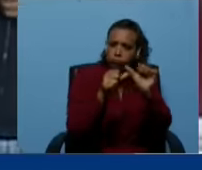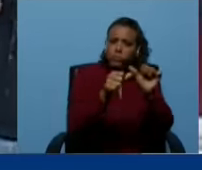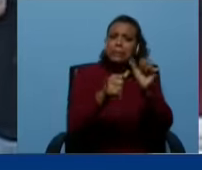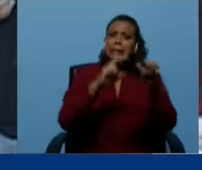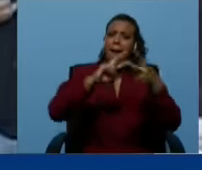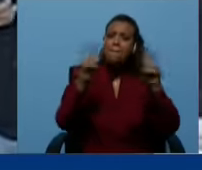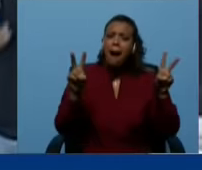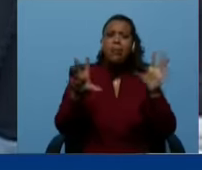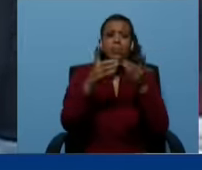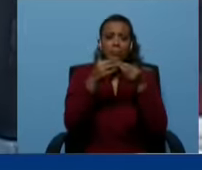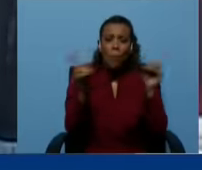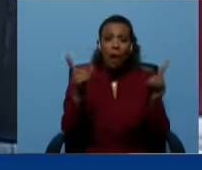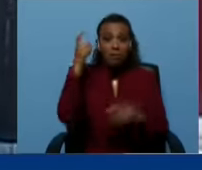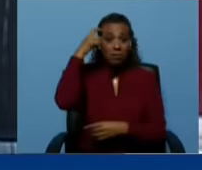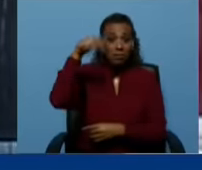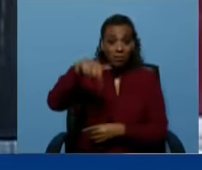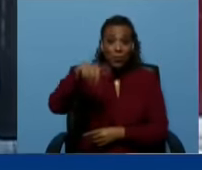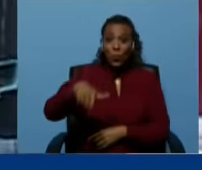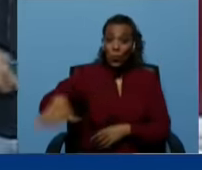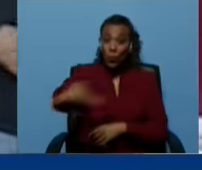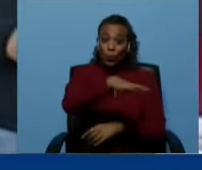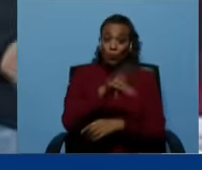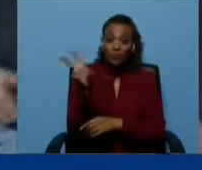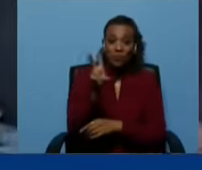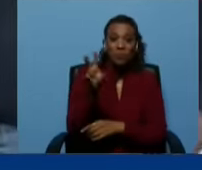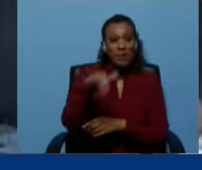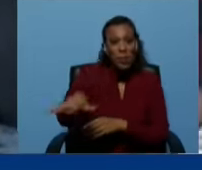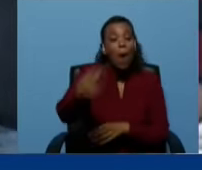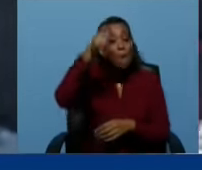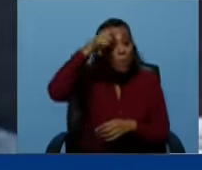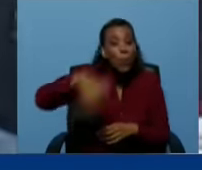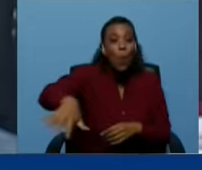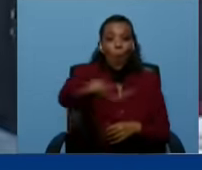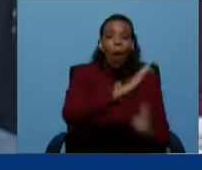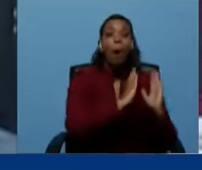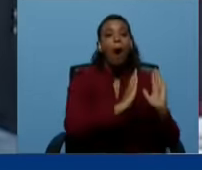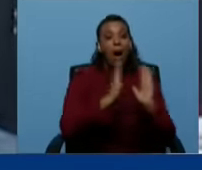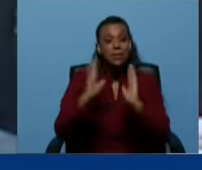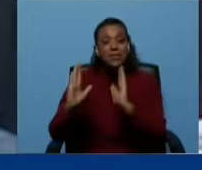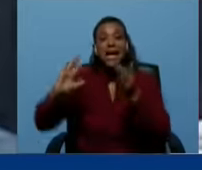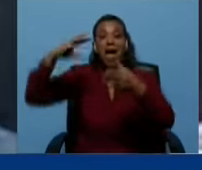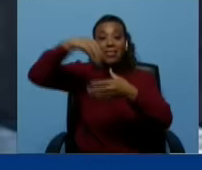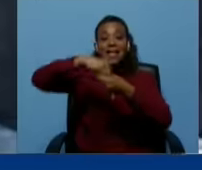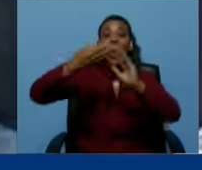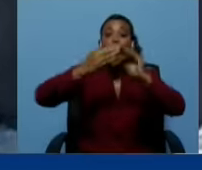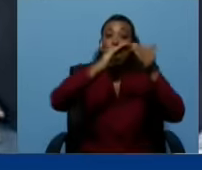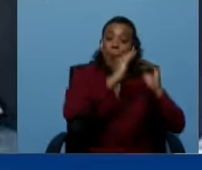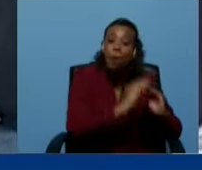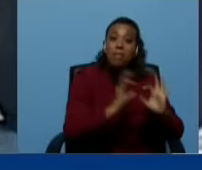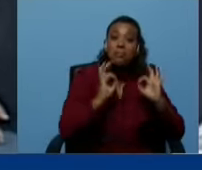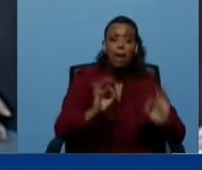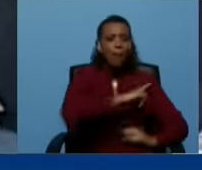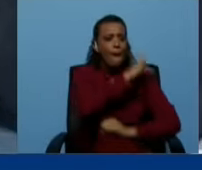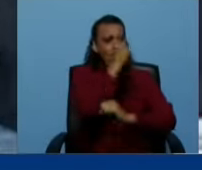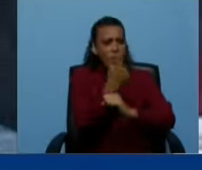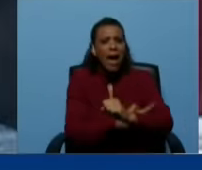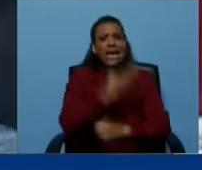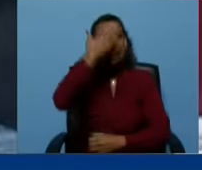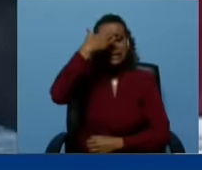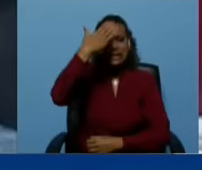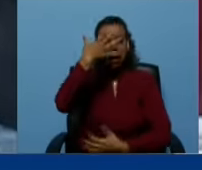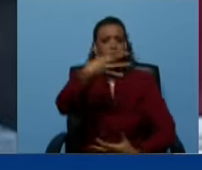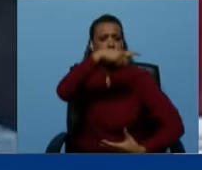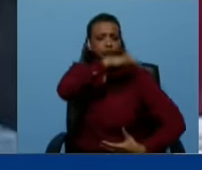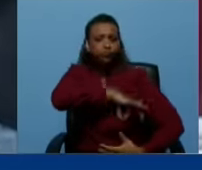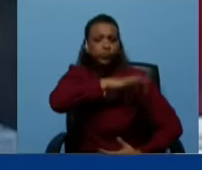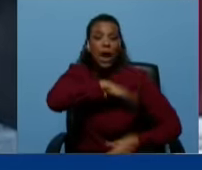independencia y democracia que tiene Venezuela es el pueblo organizado, movilizado, empoderado.